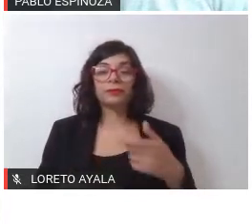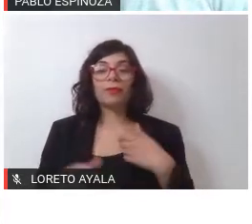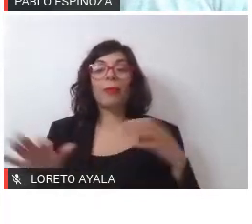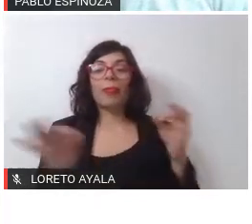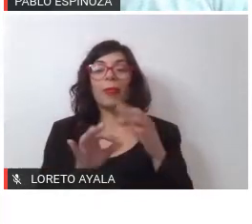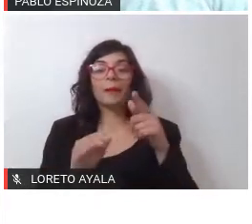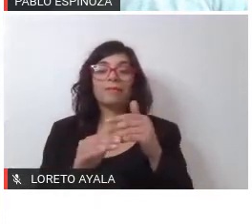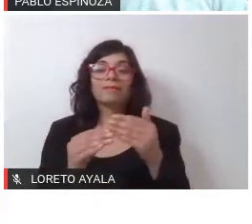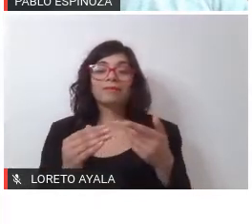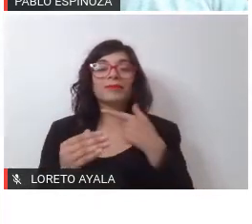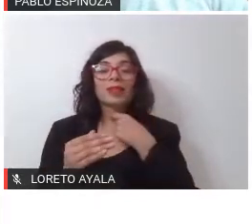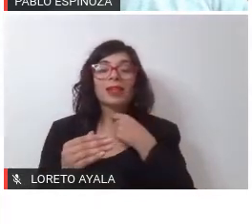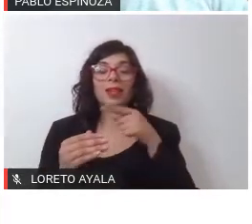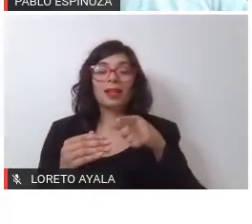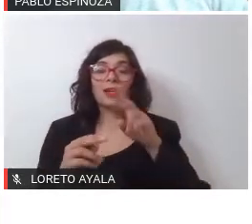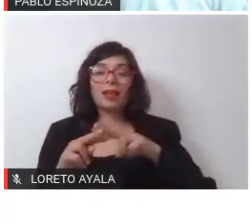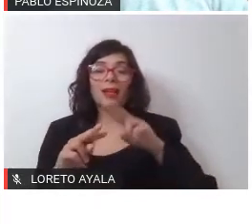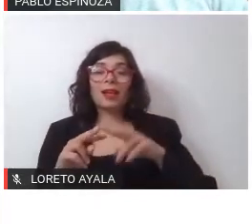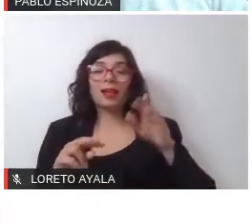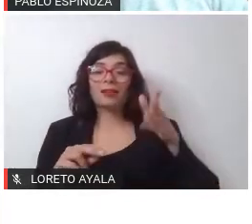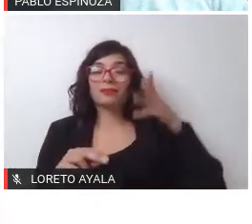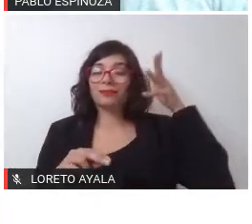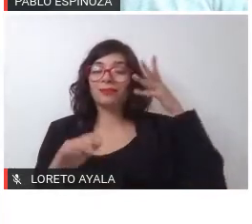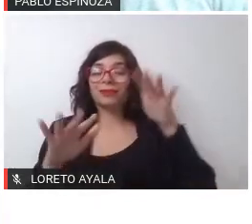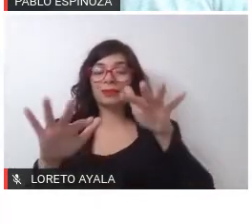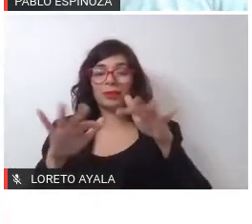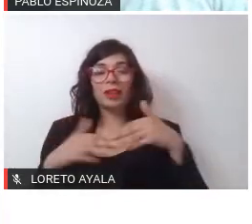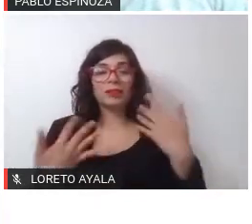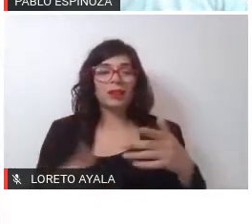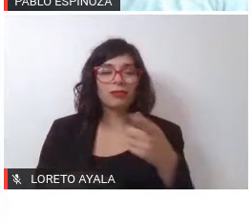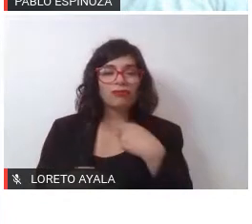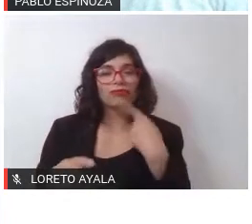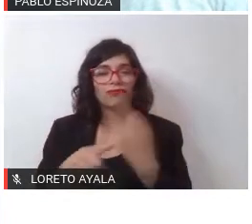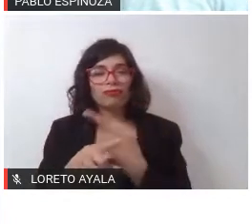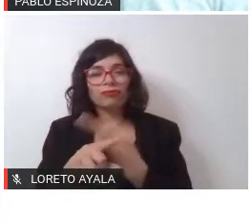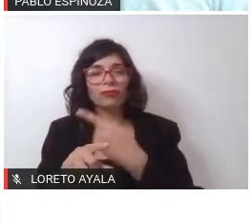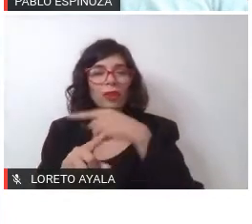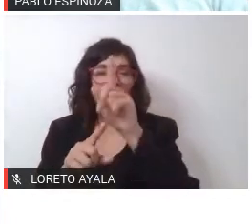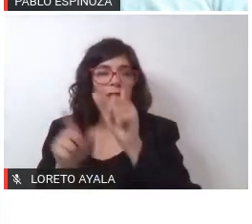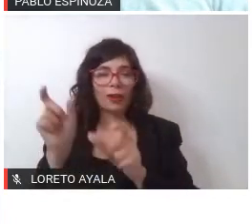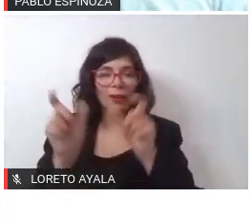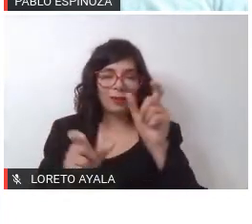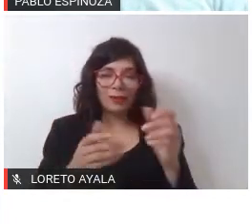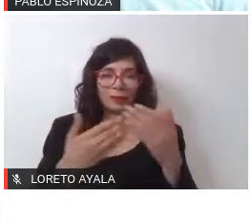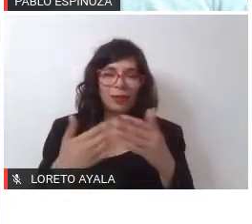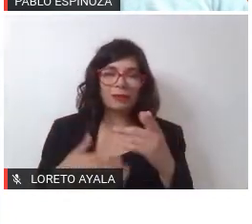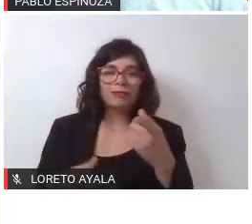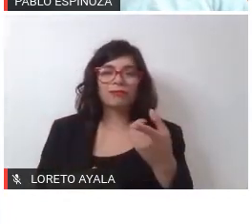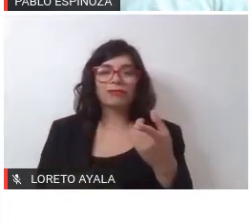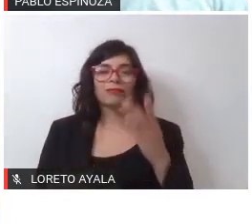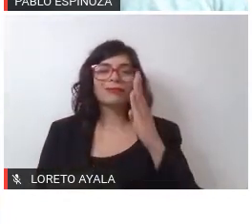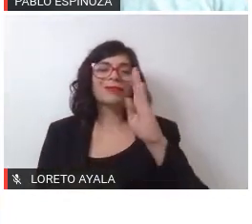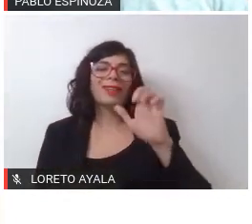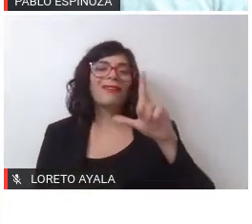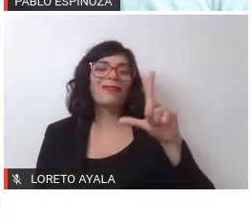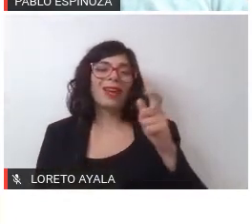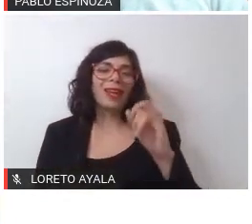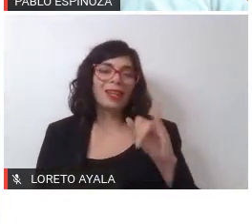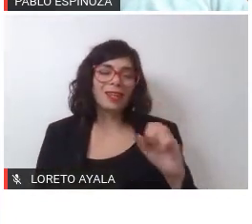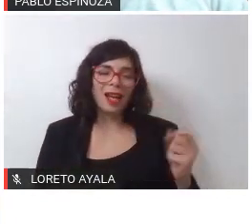seminario, con los restos de los colegas también los conversábamos, la experiencia de la Escuela Bélgica, Alejandro,